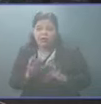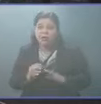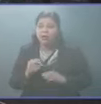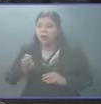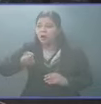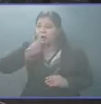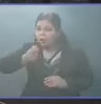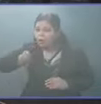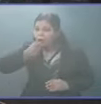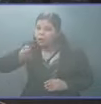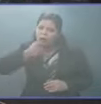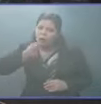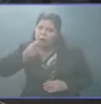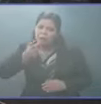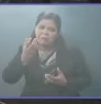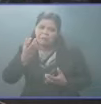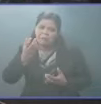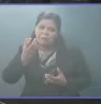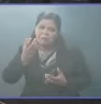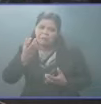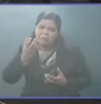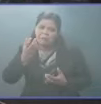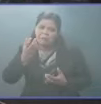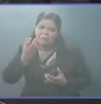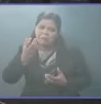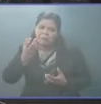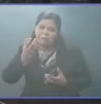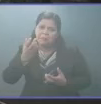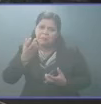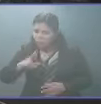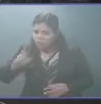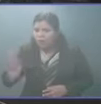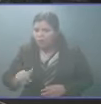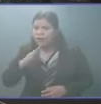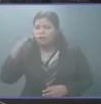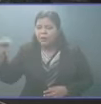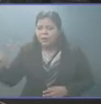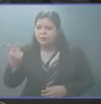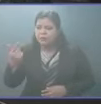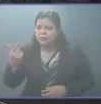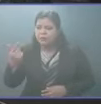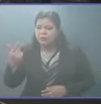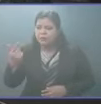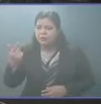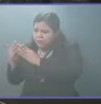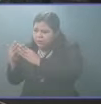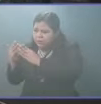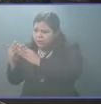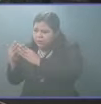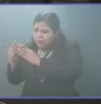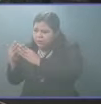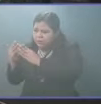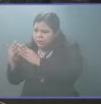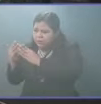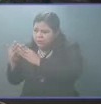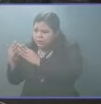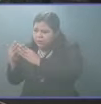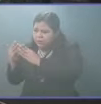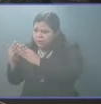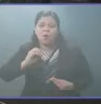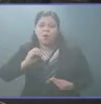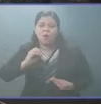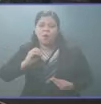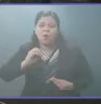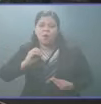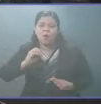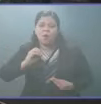ingiriendo, y esa es la realidad de nuestro país, que el vecino, la amiga le cuenta que